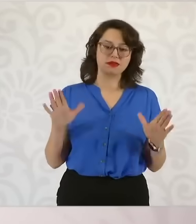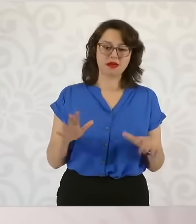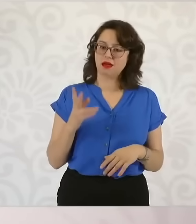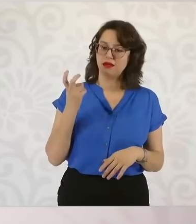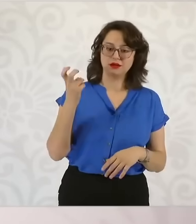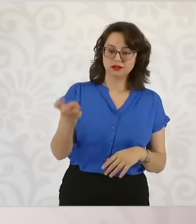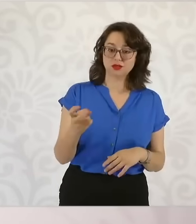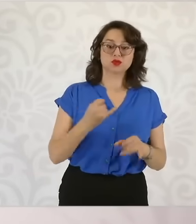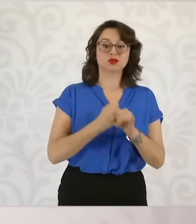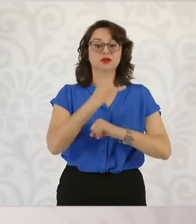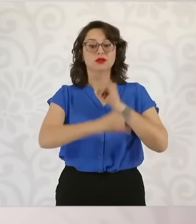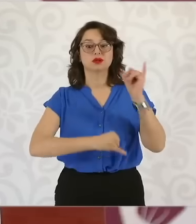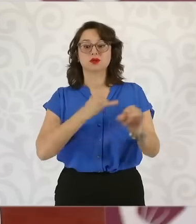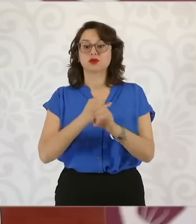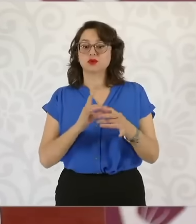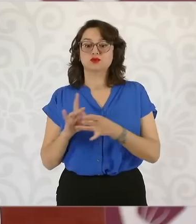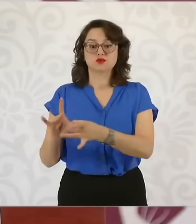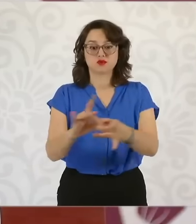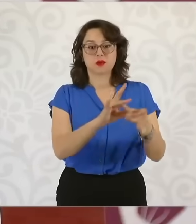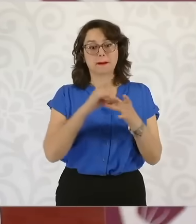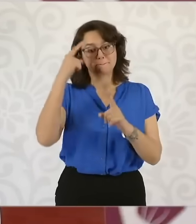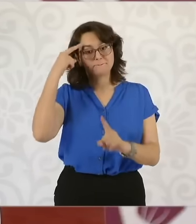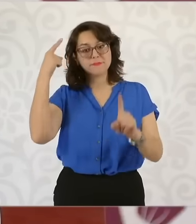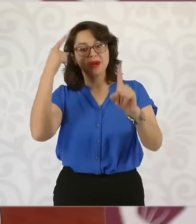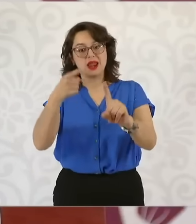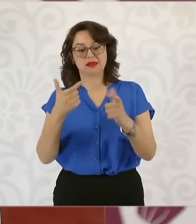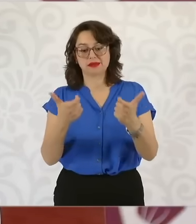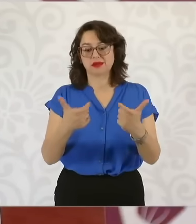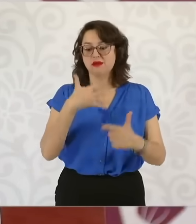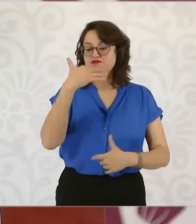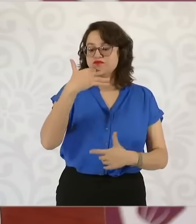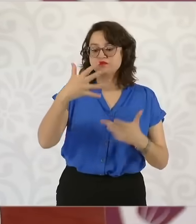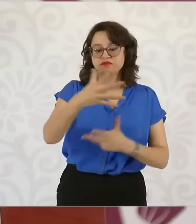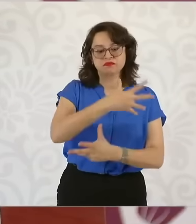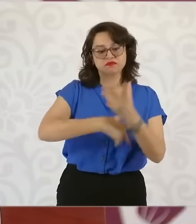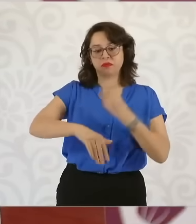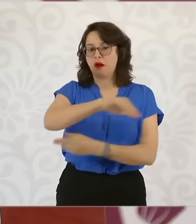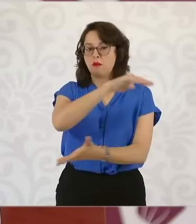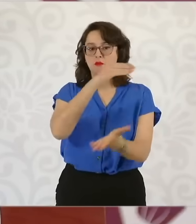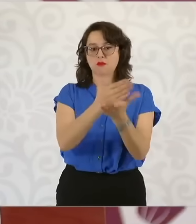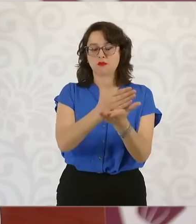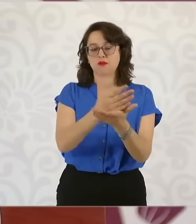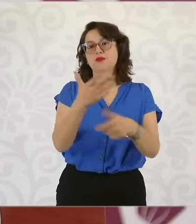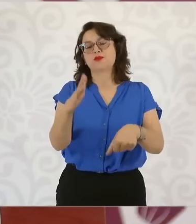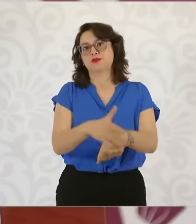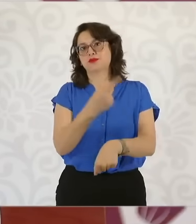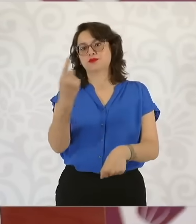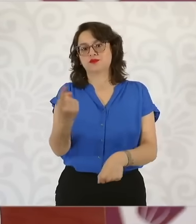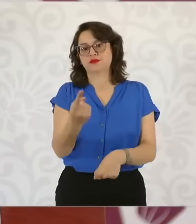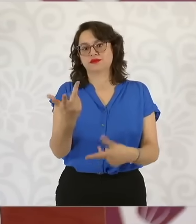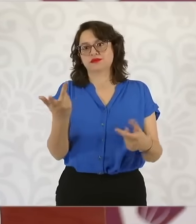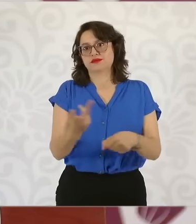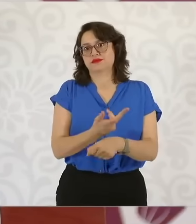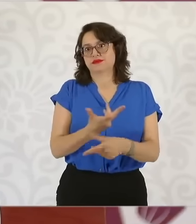colaboración internacional en la lucha contra el lavado de dinero, porque eso es luchar también en